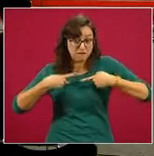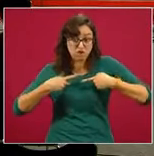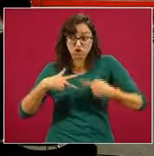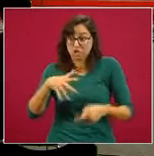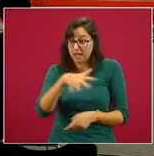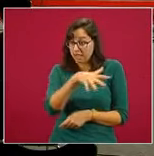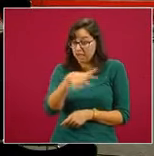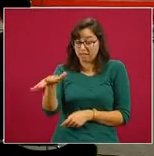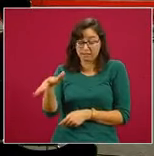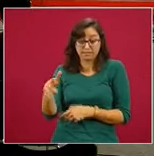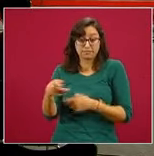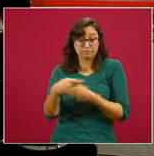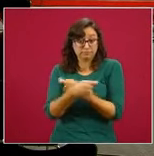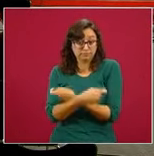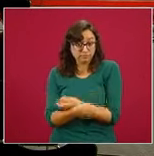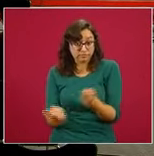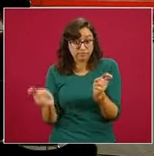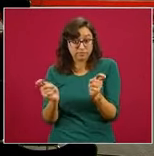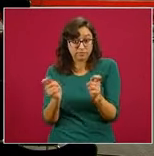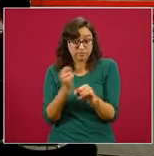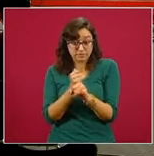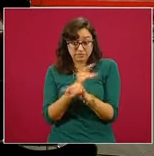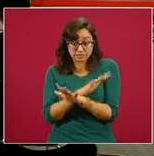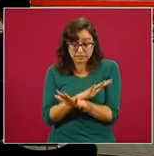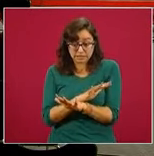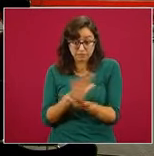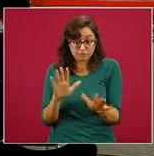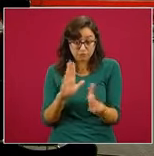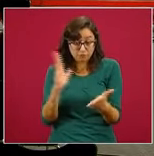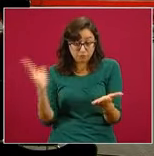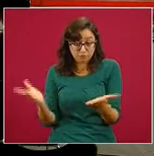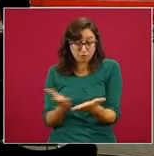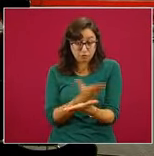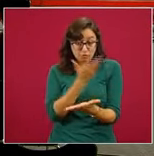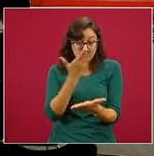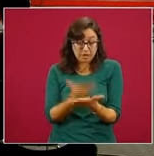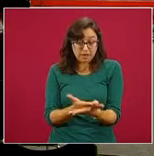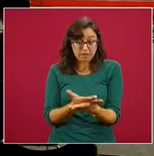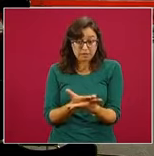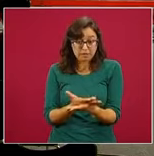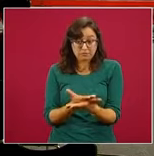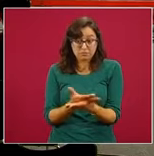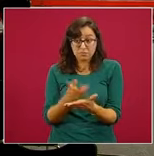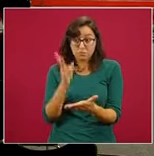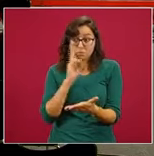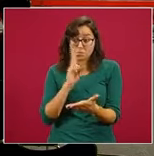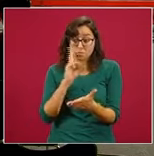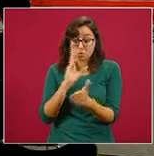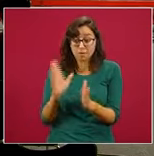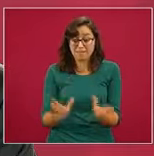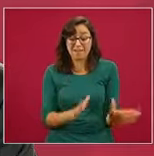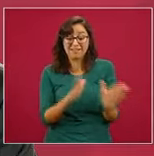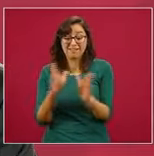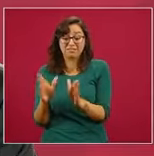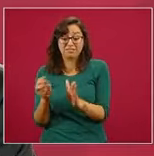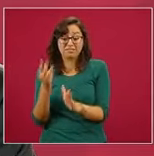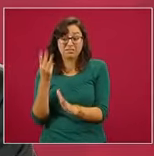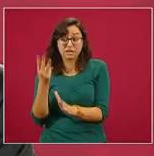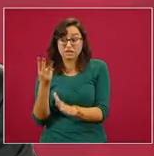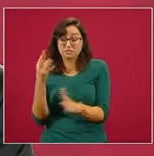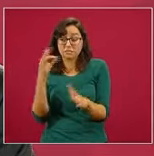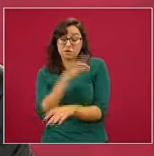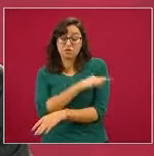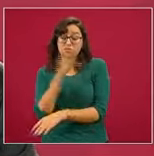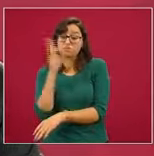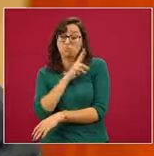público especializado, informes sobre los resultados de ensayos clínicos fase 3 de la vacuna